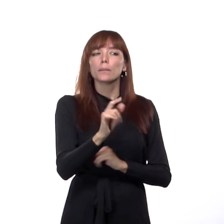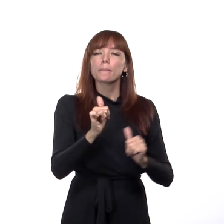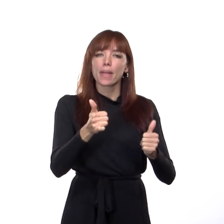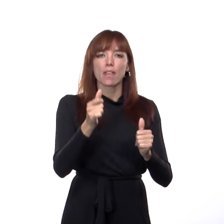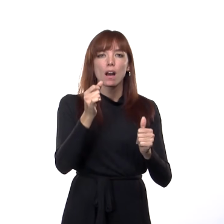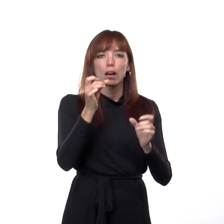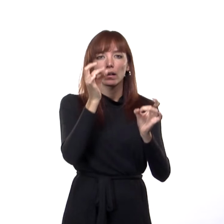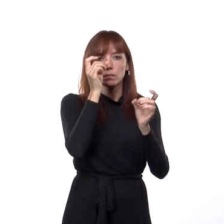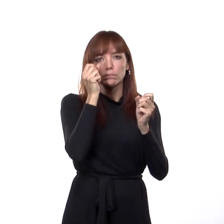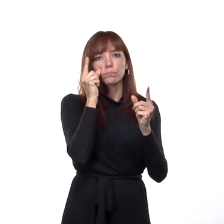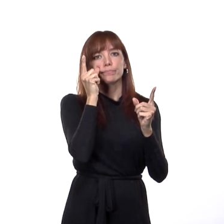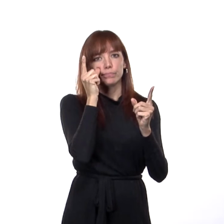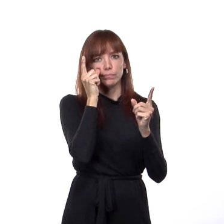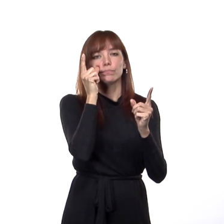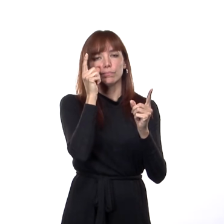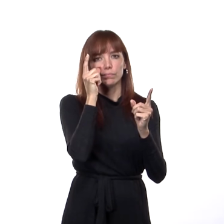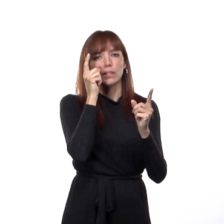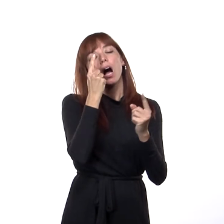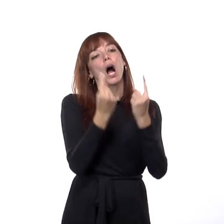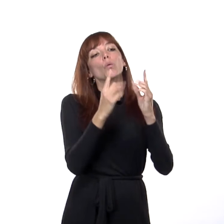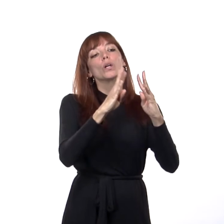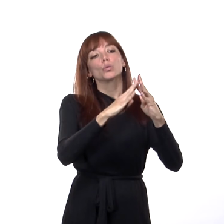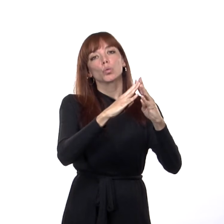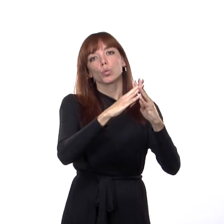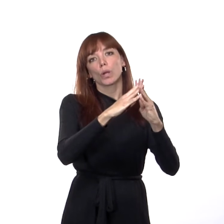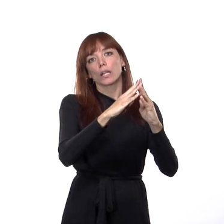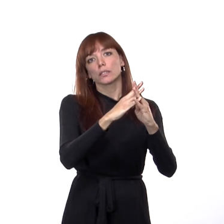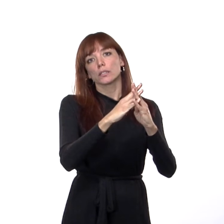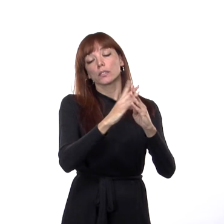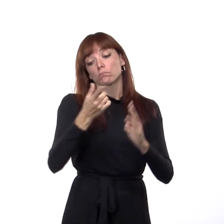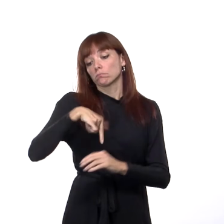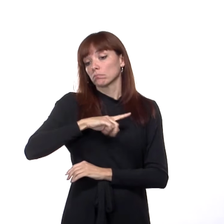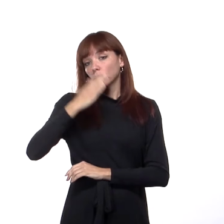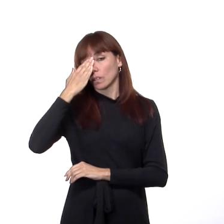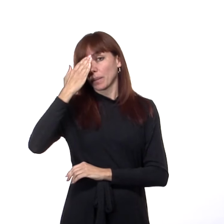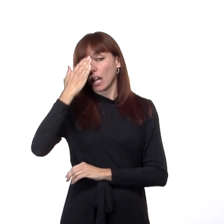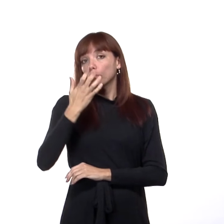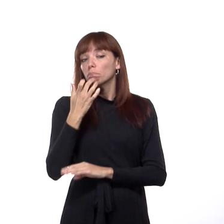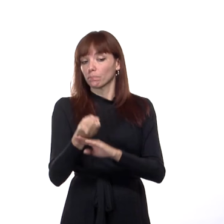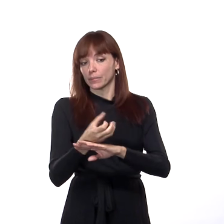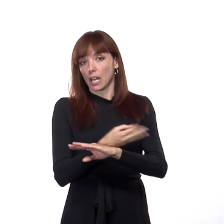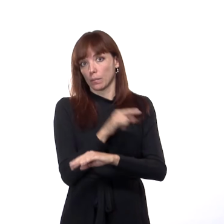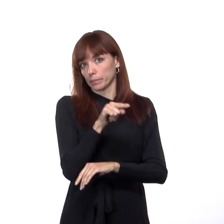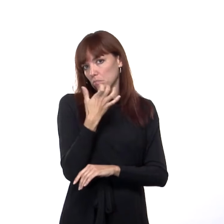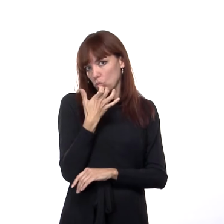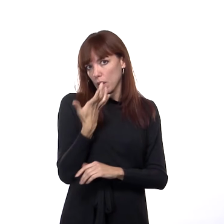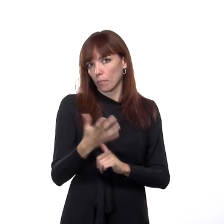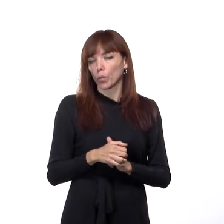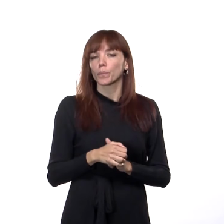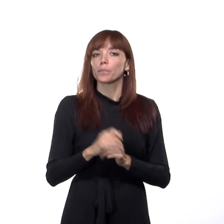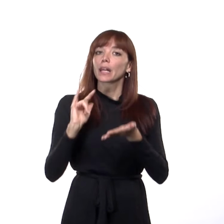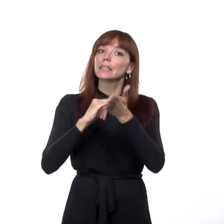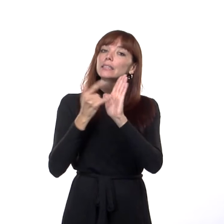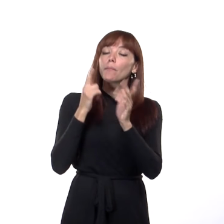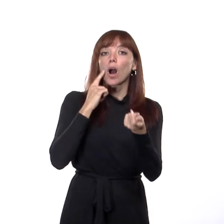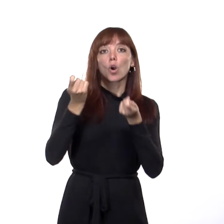concienciar fuertemente en algunas grandes infraestructuras nuestro caso fundamentalmente los ferrocarriles y los sistemas de